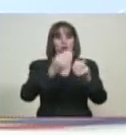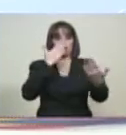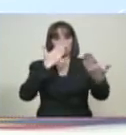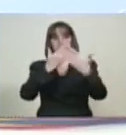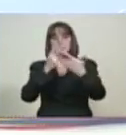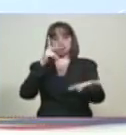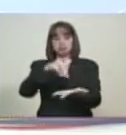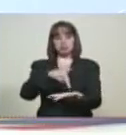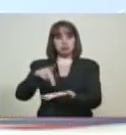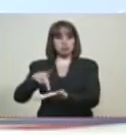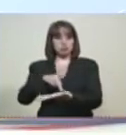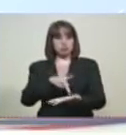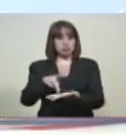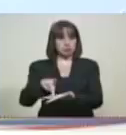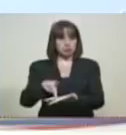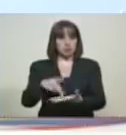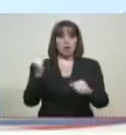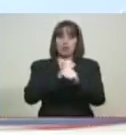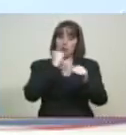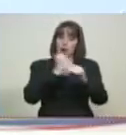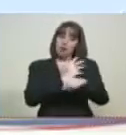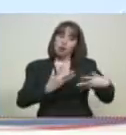trabajo en conjunto